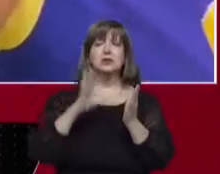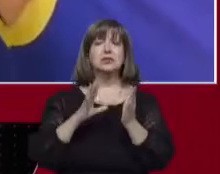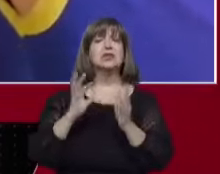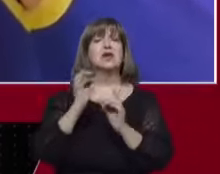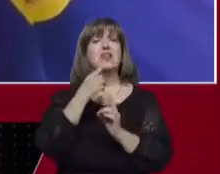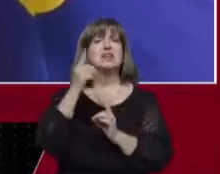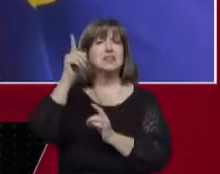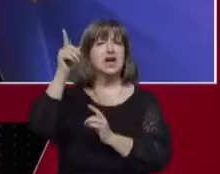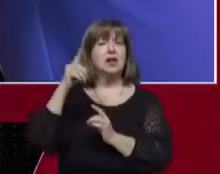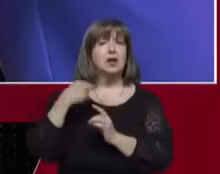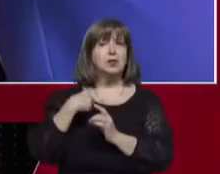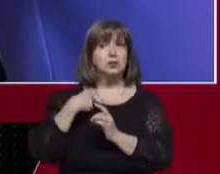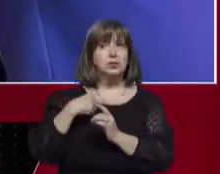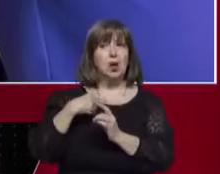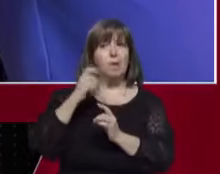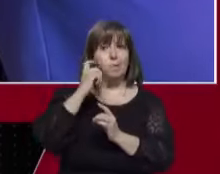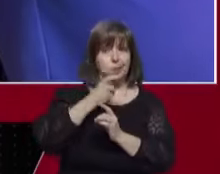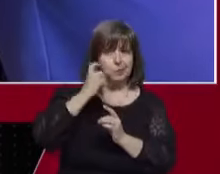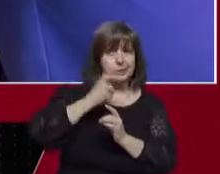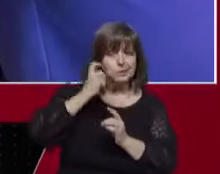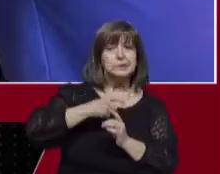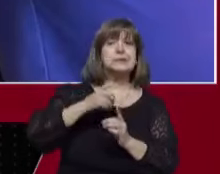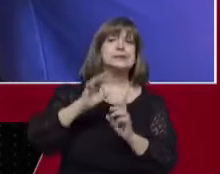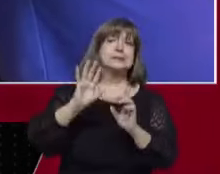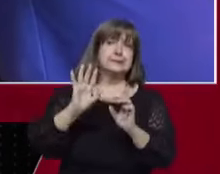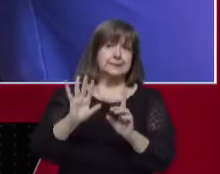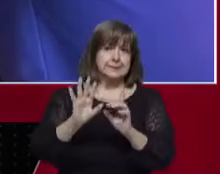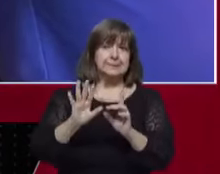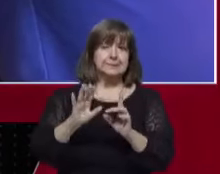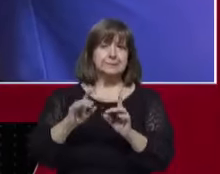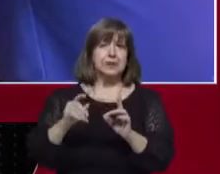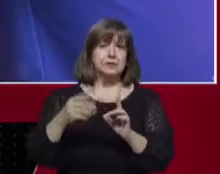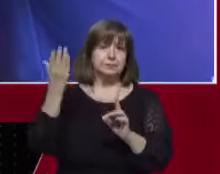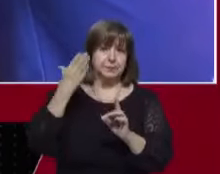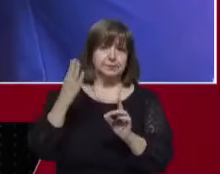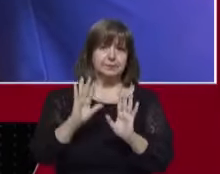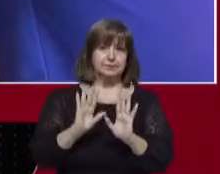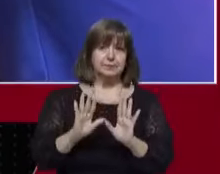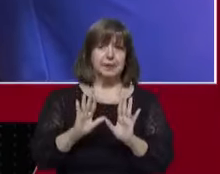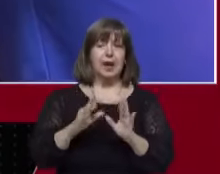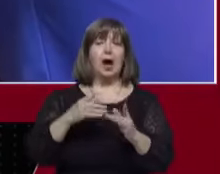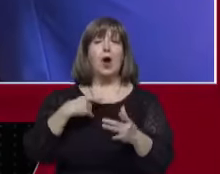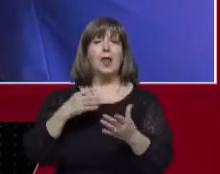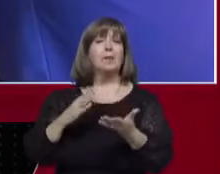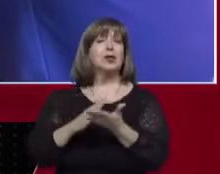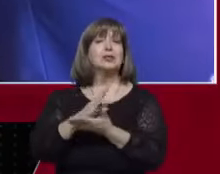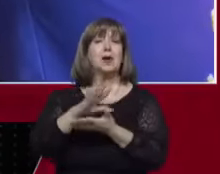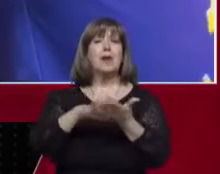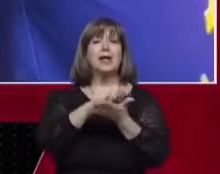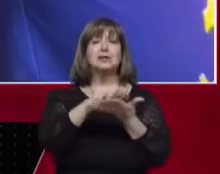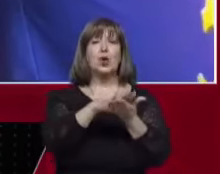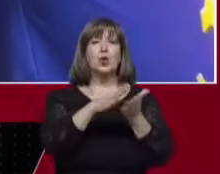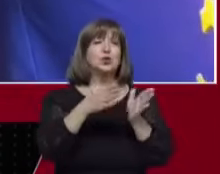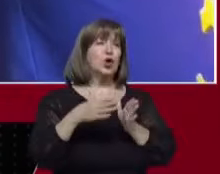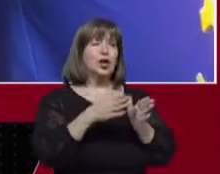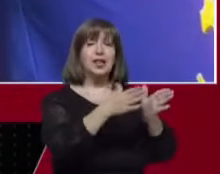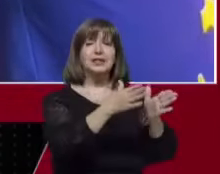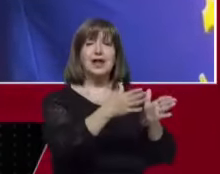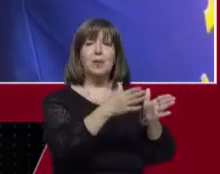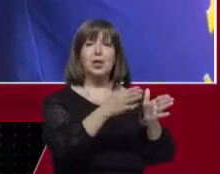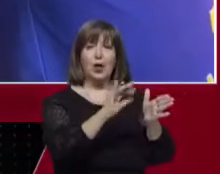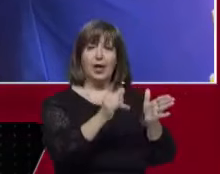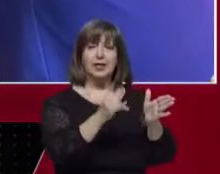carne propia, y también la palabra dice que al Hijo de Dios el Señor siempre nos va a dar la salida, y así lo hizo conmigo y me dio esta